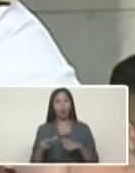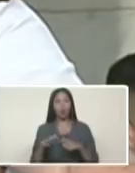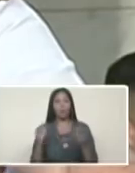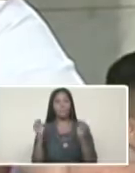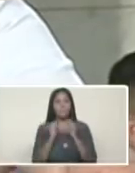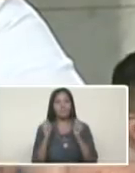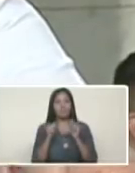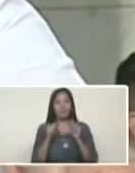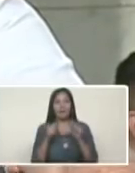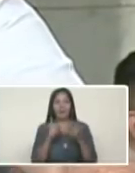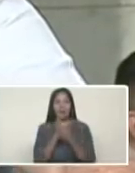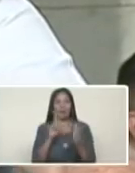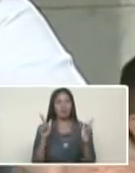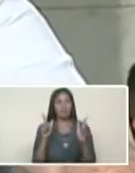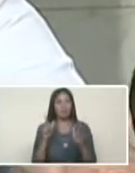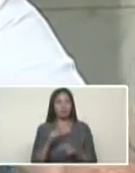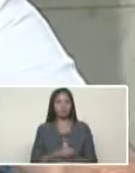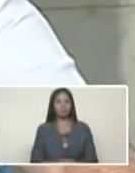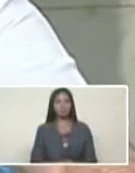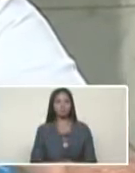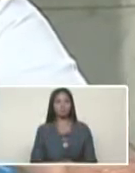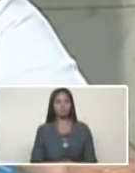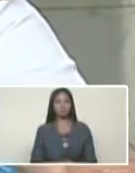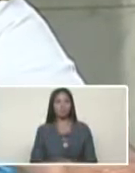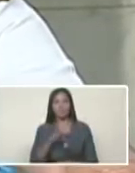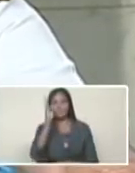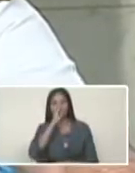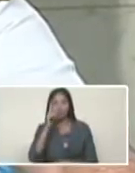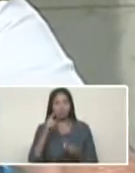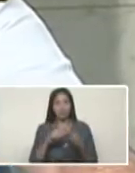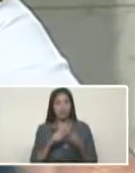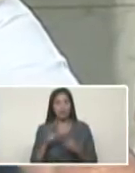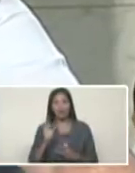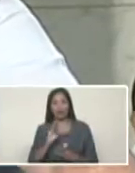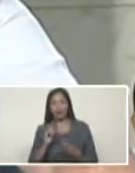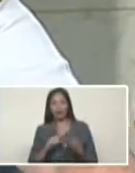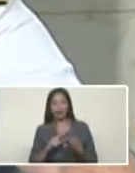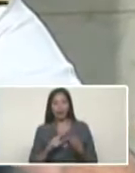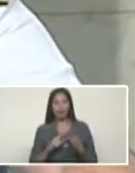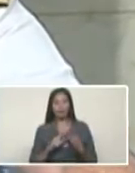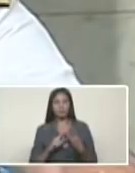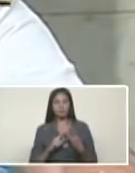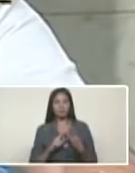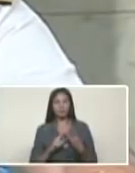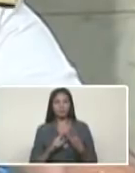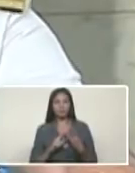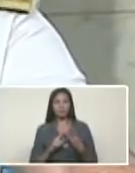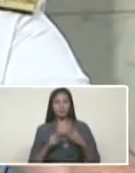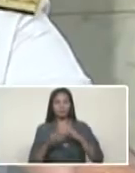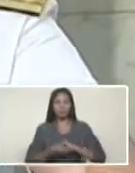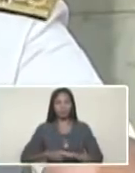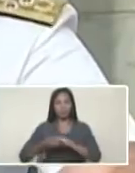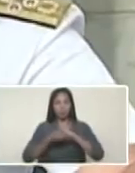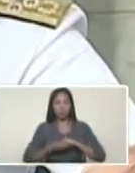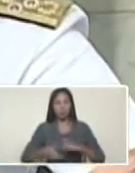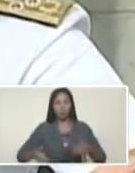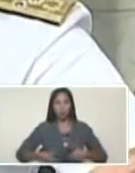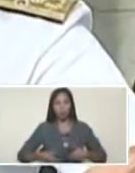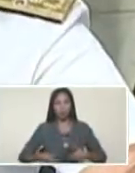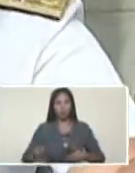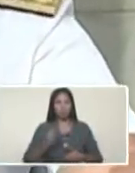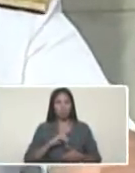Mérida, la provincia de Barinas, Caracas y Trujillo. Y con el esfuerzo que